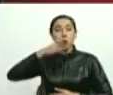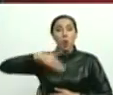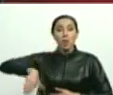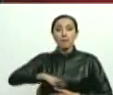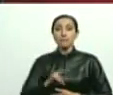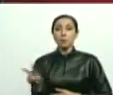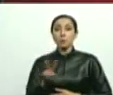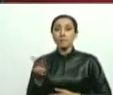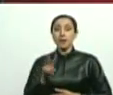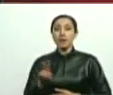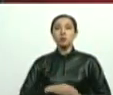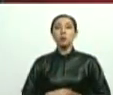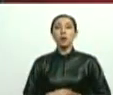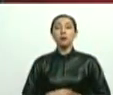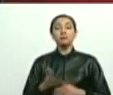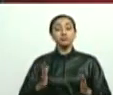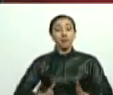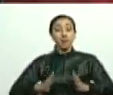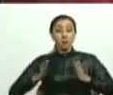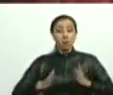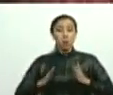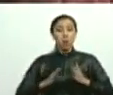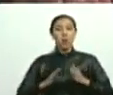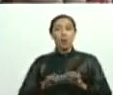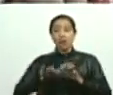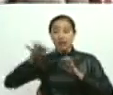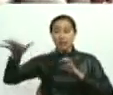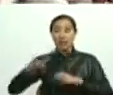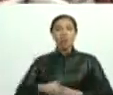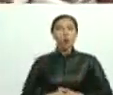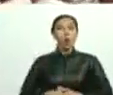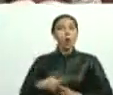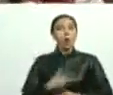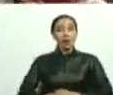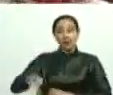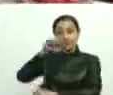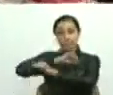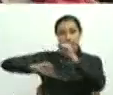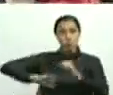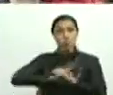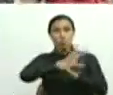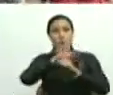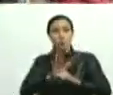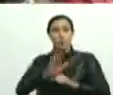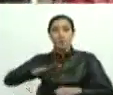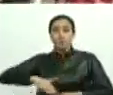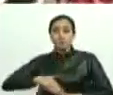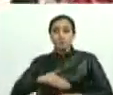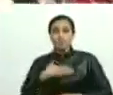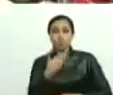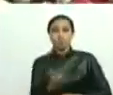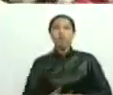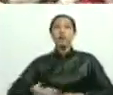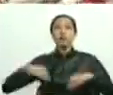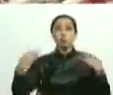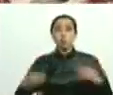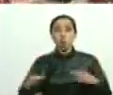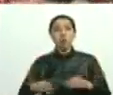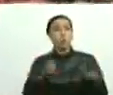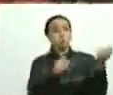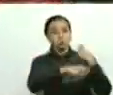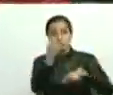Venezuela y haber logrado el mayor nivel de inmunidad para poder restablecer toda la vida económica y